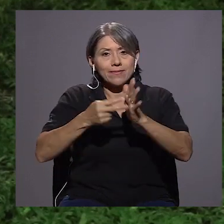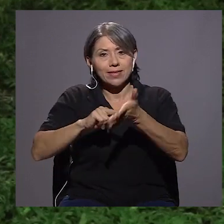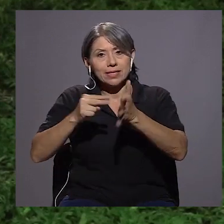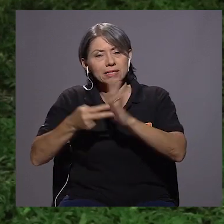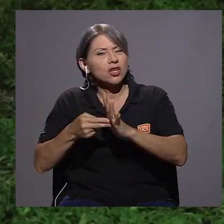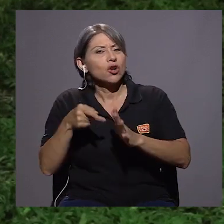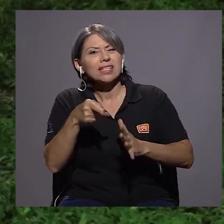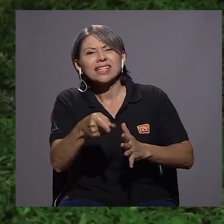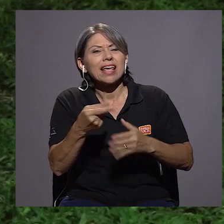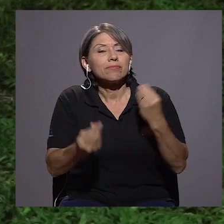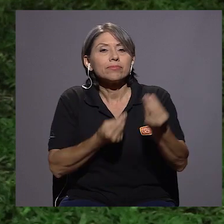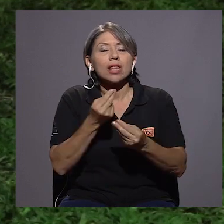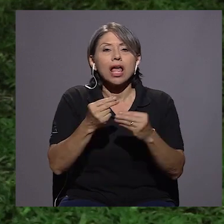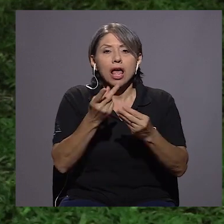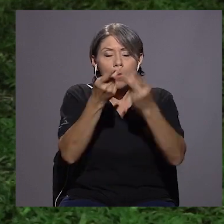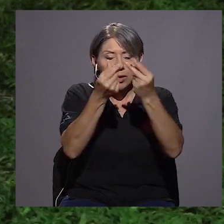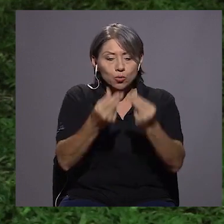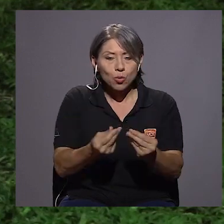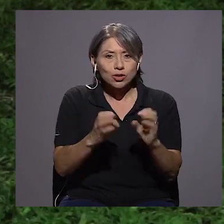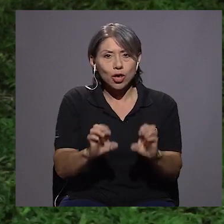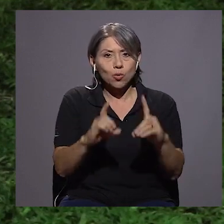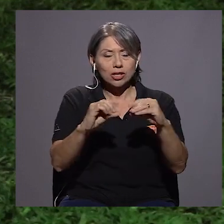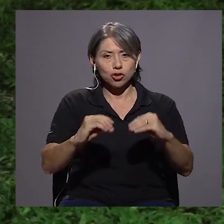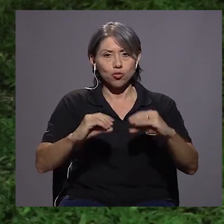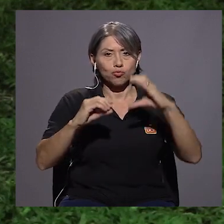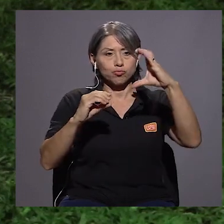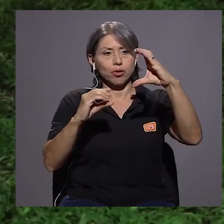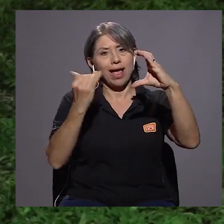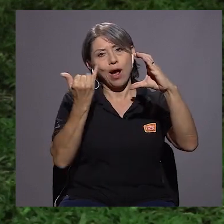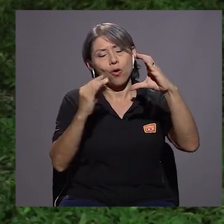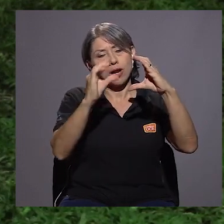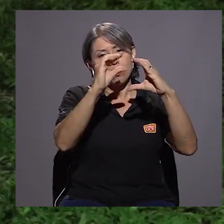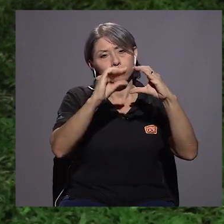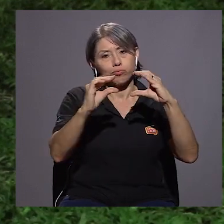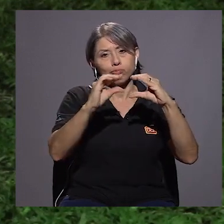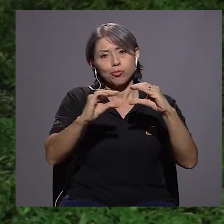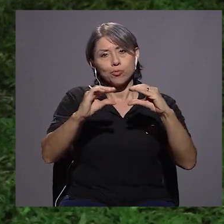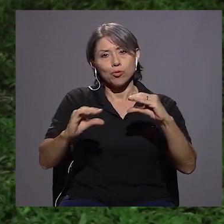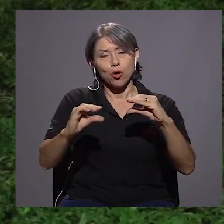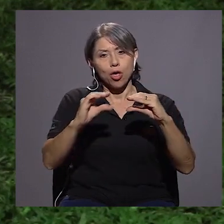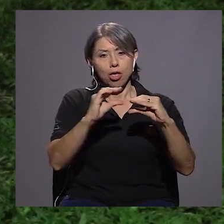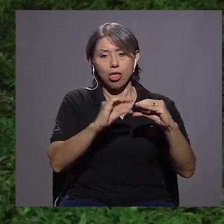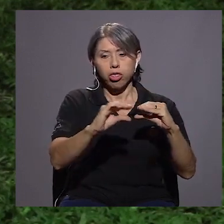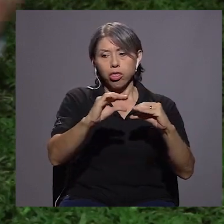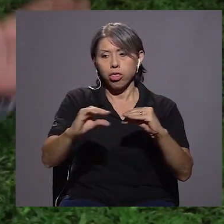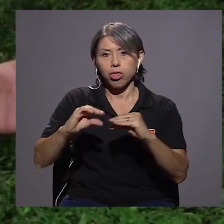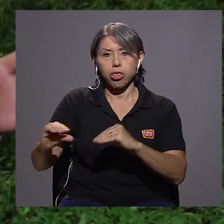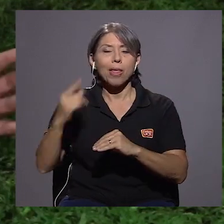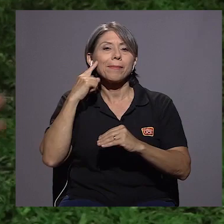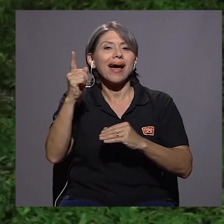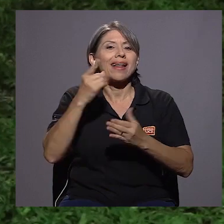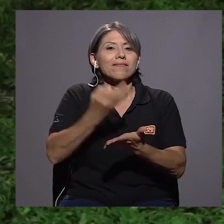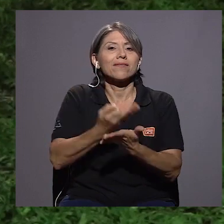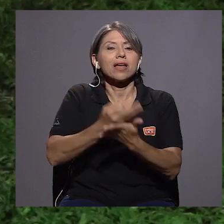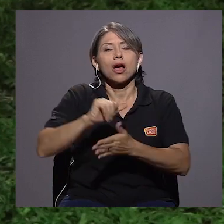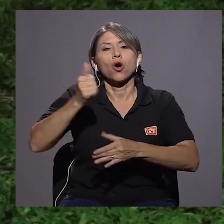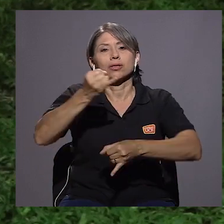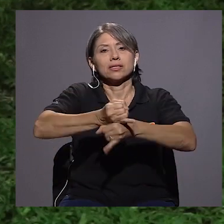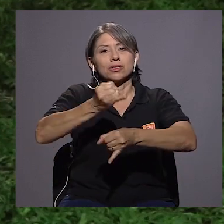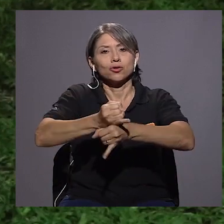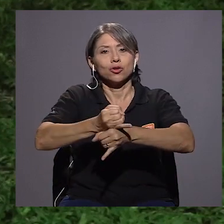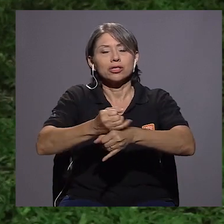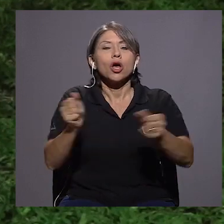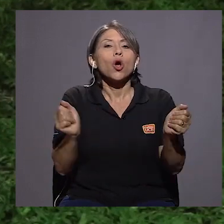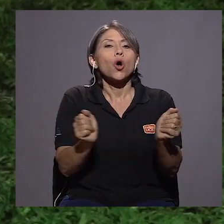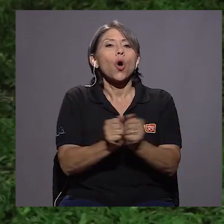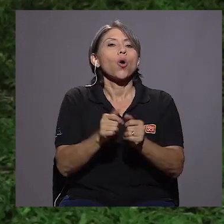y definiciones que básicamente lo que hacen es reducir el presupuesto de la educación para financiar otras instituciones, ¿no?